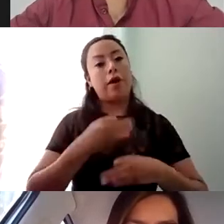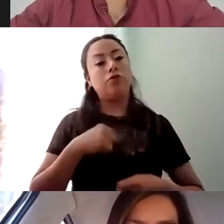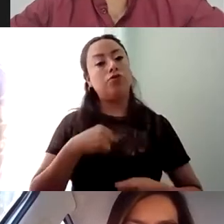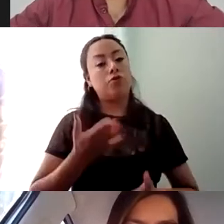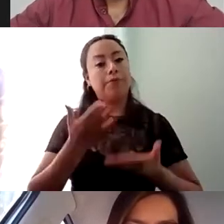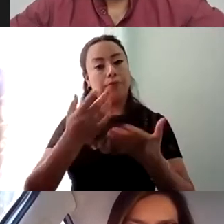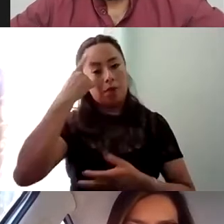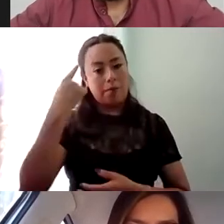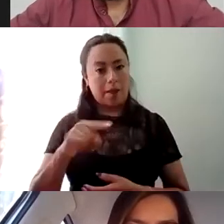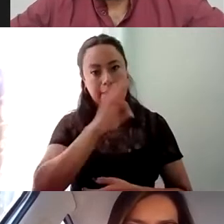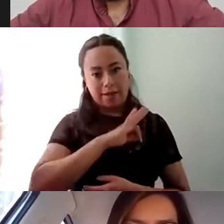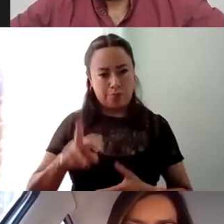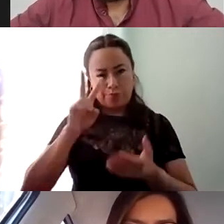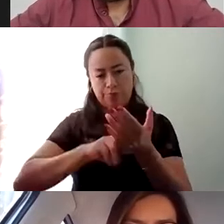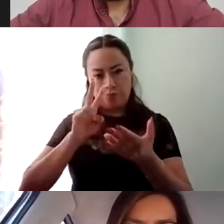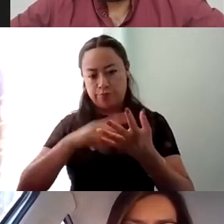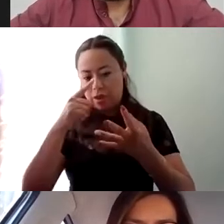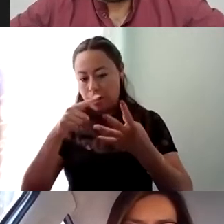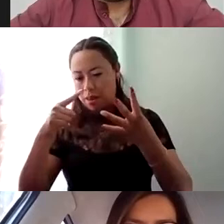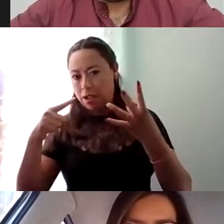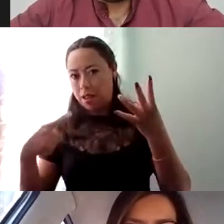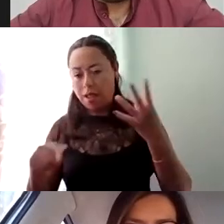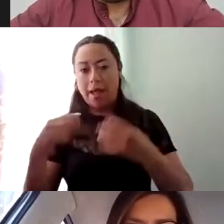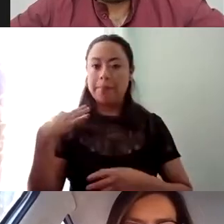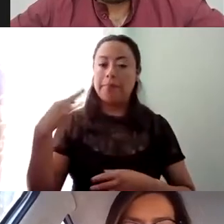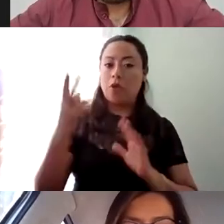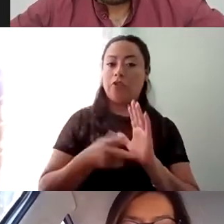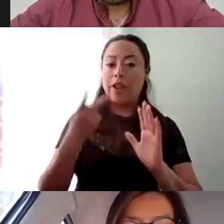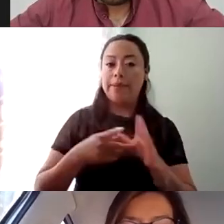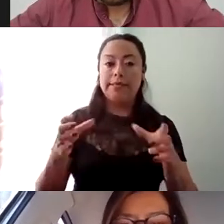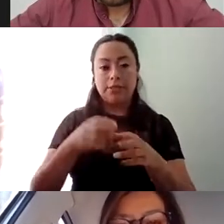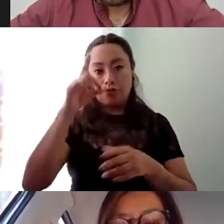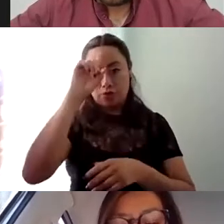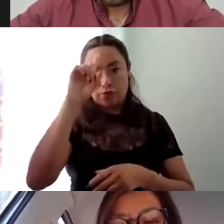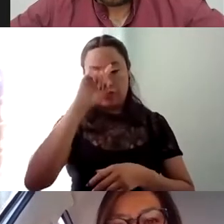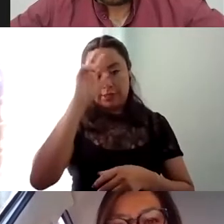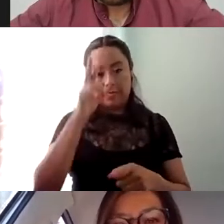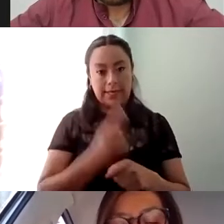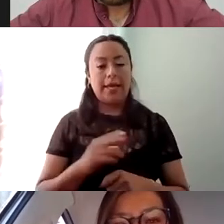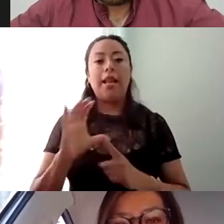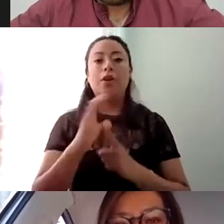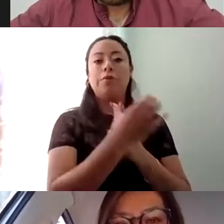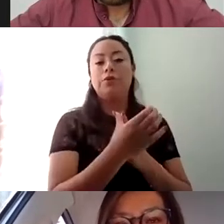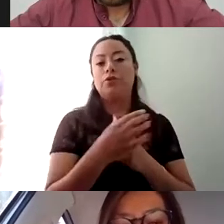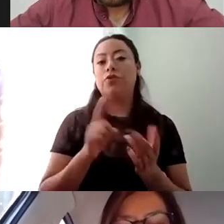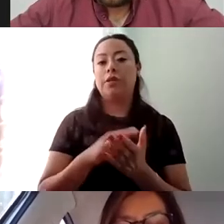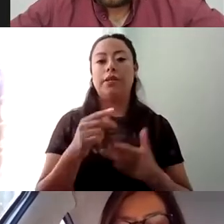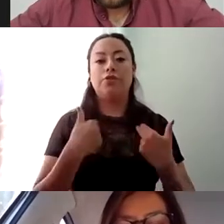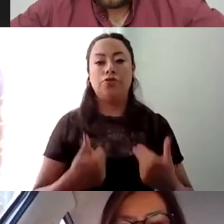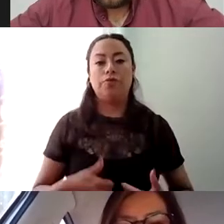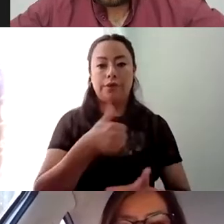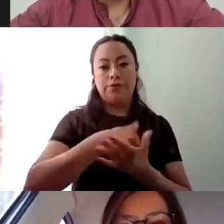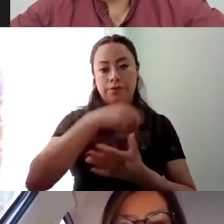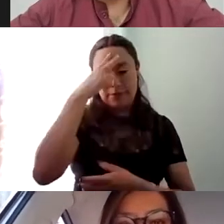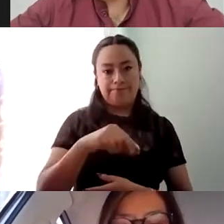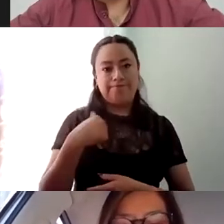puedan valorar mi reelección como consejera de la Comisión de Derechos Humanos de la Ciudad de México y quedo abierta a sus preguntas y